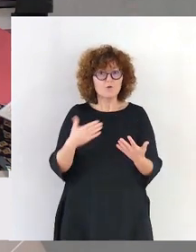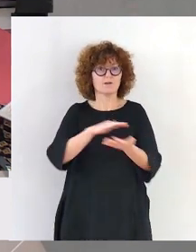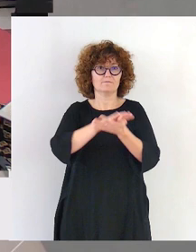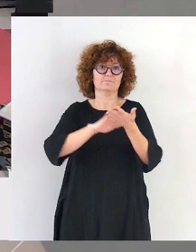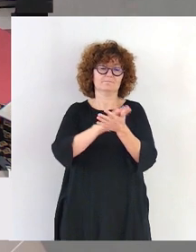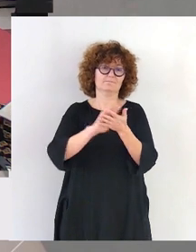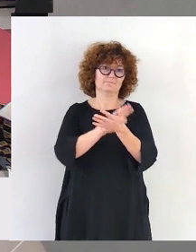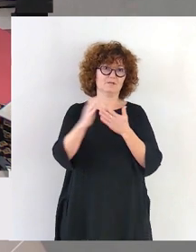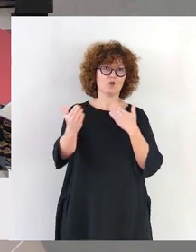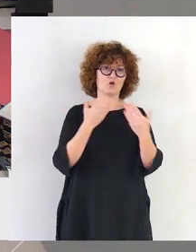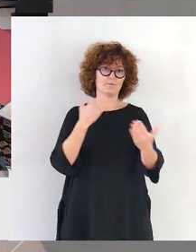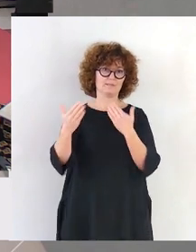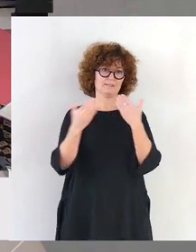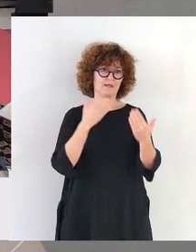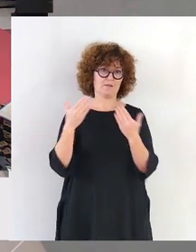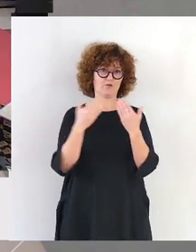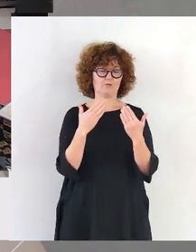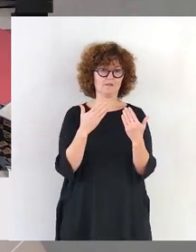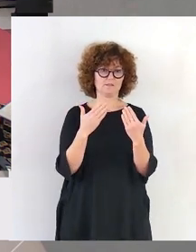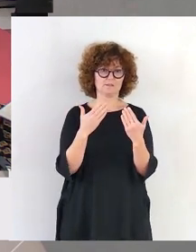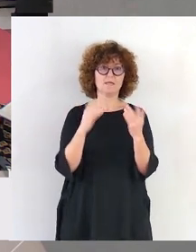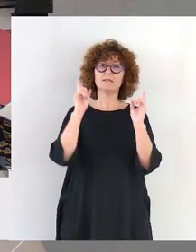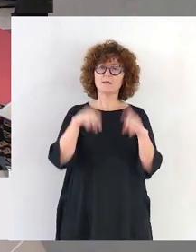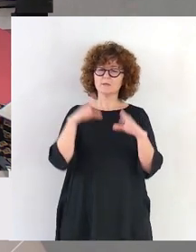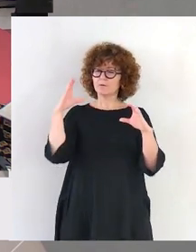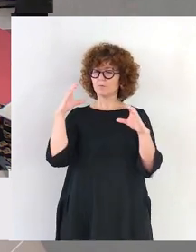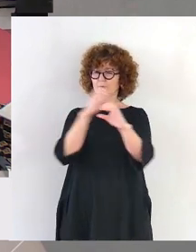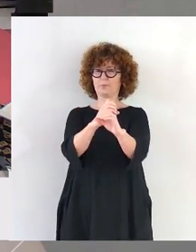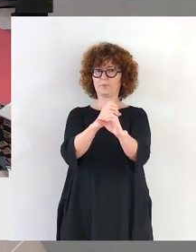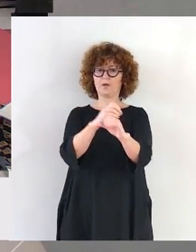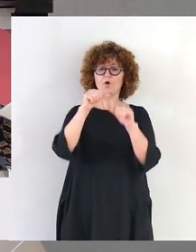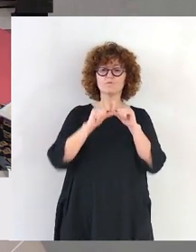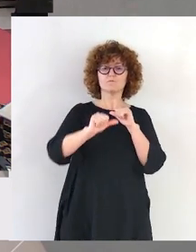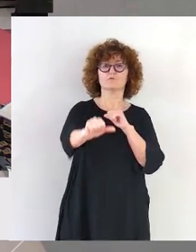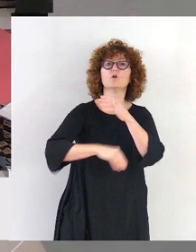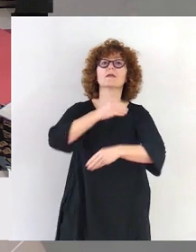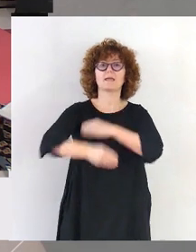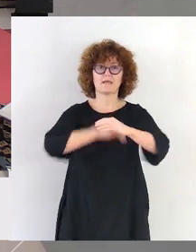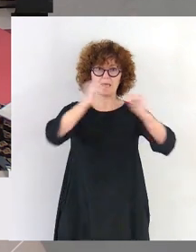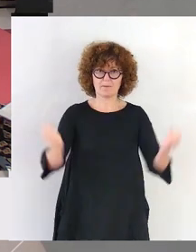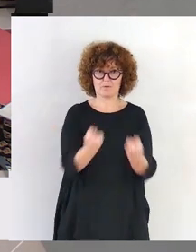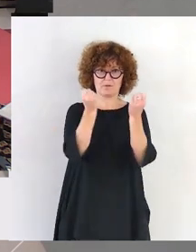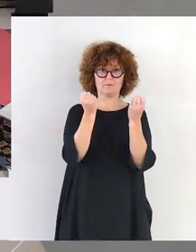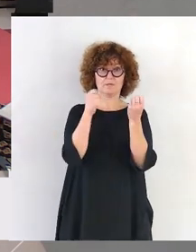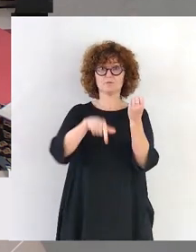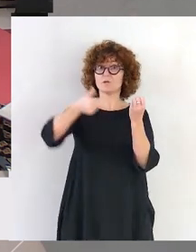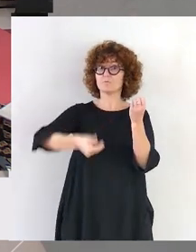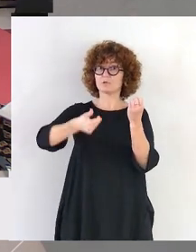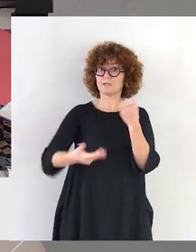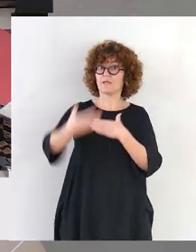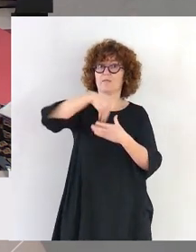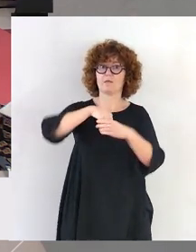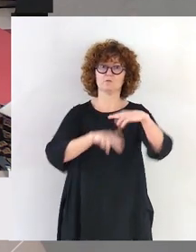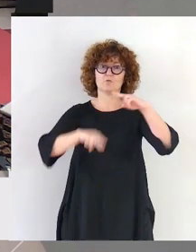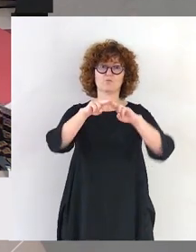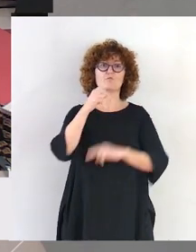conversaciones poderosas pero sobre todo conversaciones con el foco puesta en la acción porque creo que eso es algo inherente en la fundación Cruz roja llevar